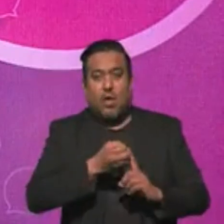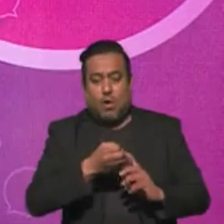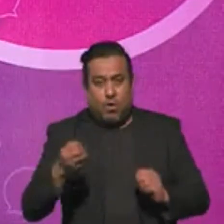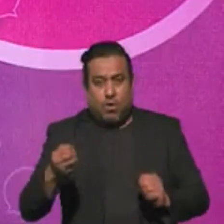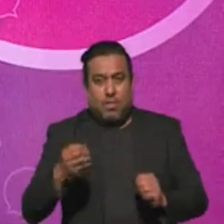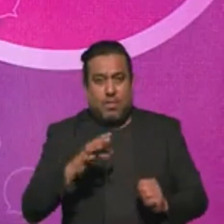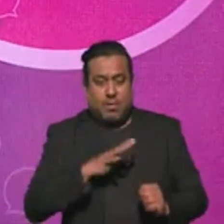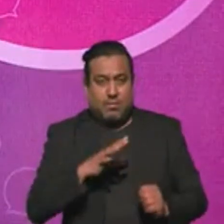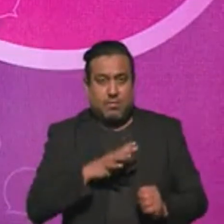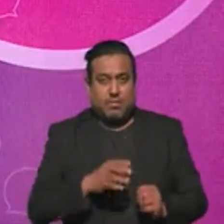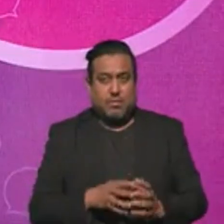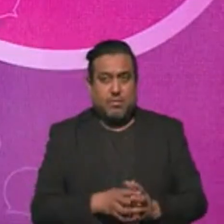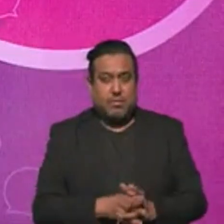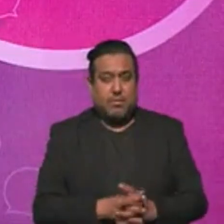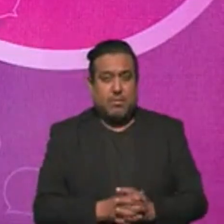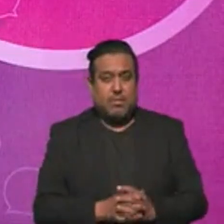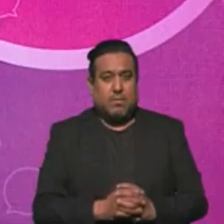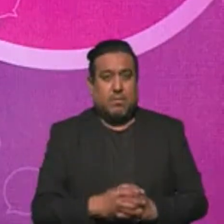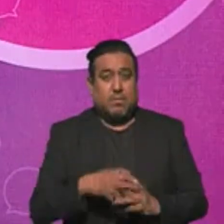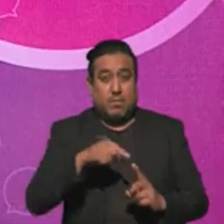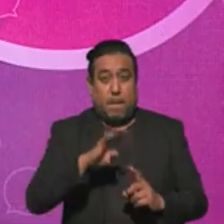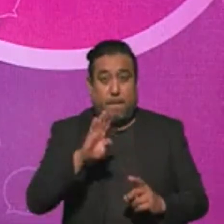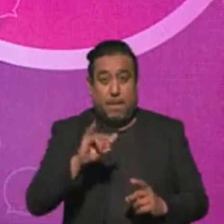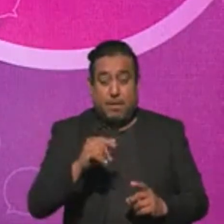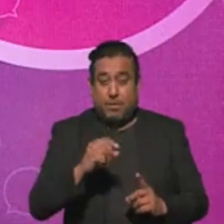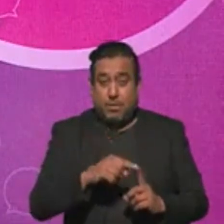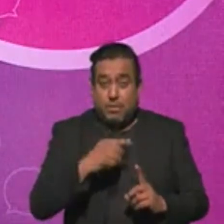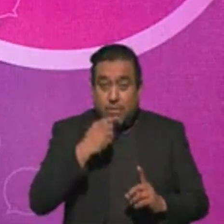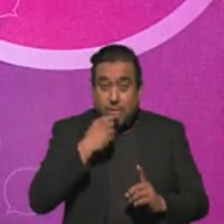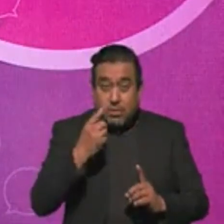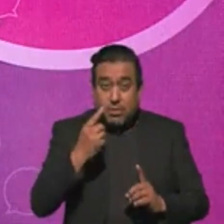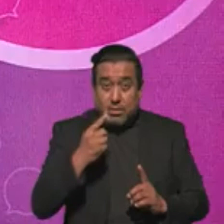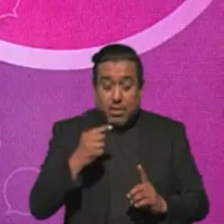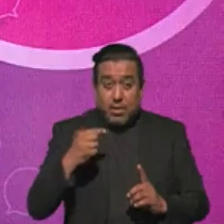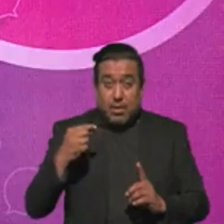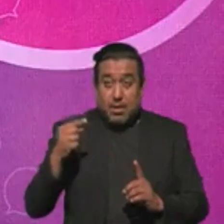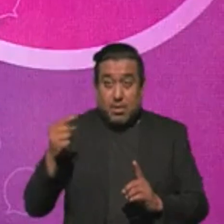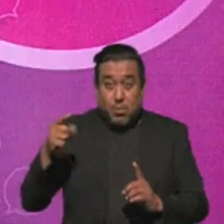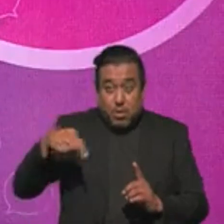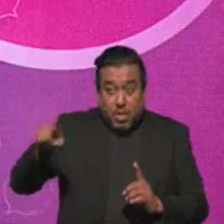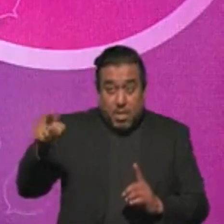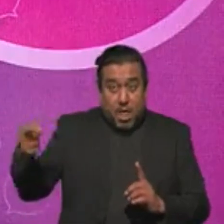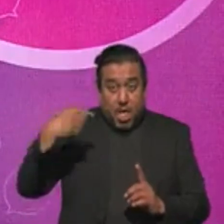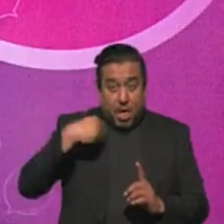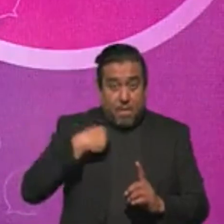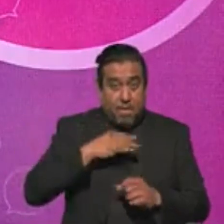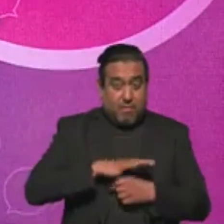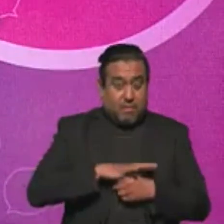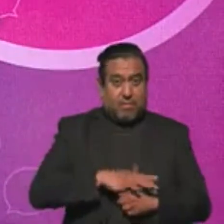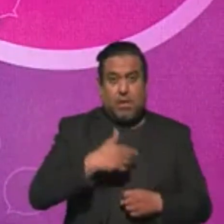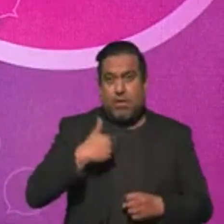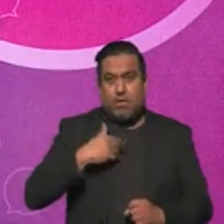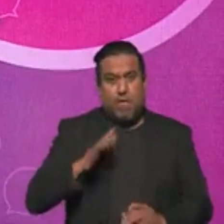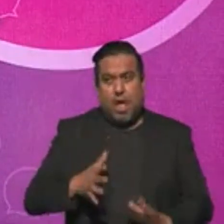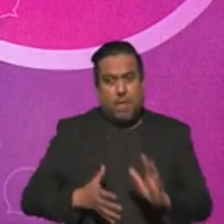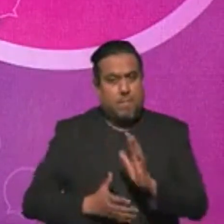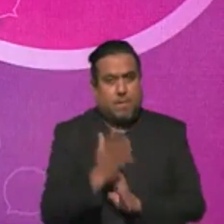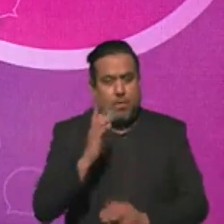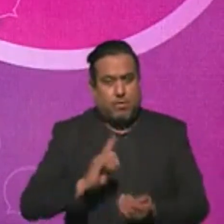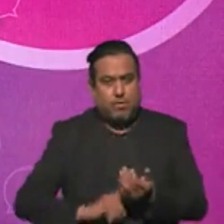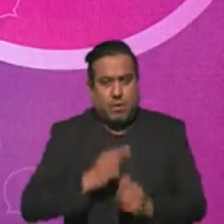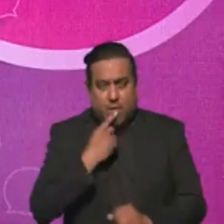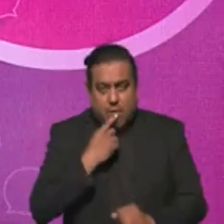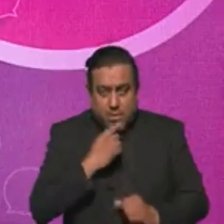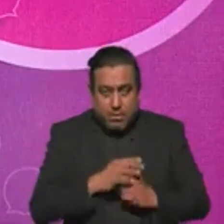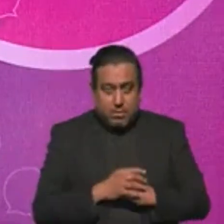que hay y Ella les contestó que si la seguían presionando se retiraba de Celaya